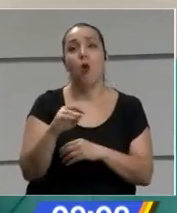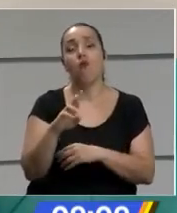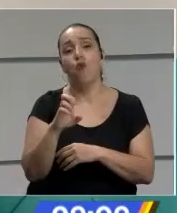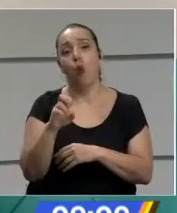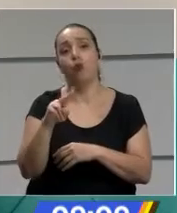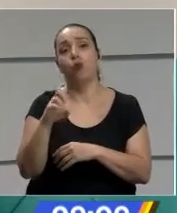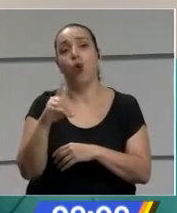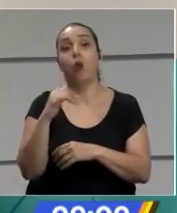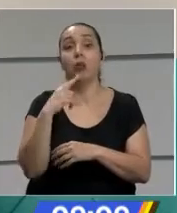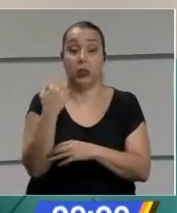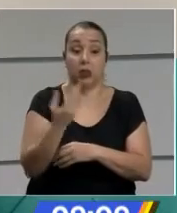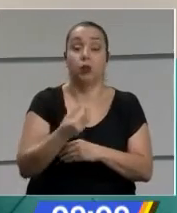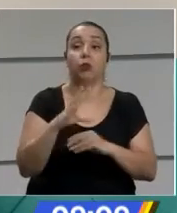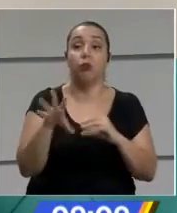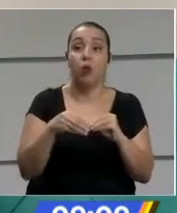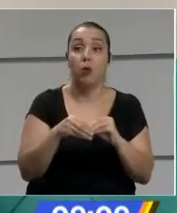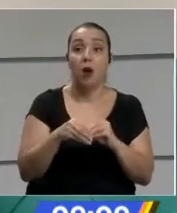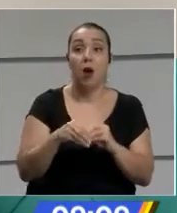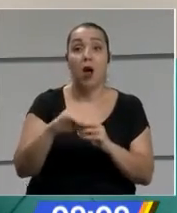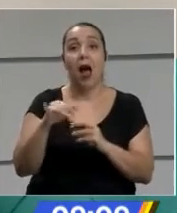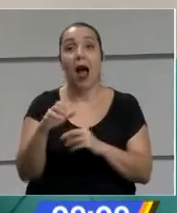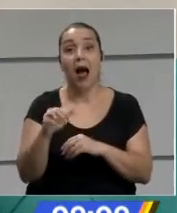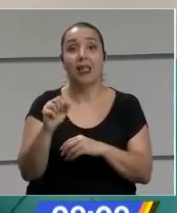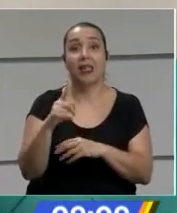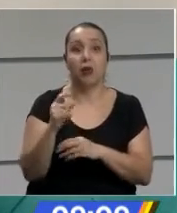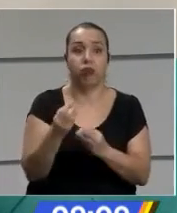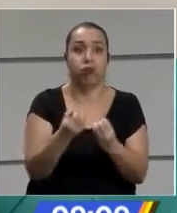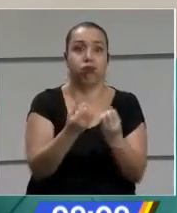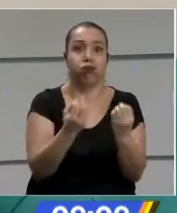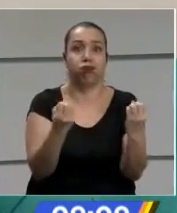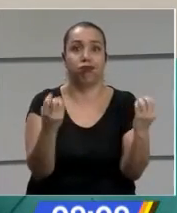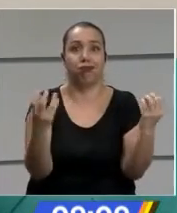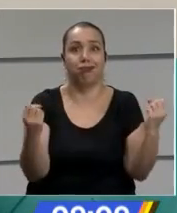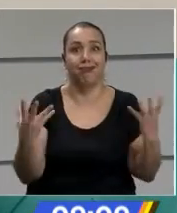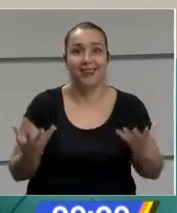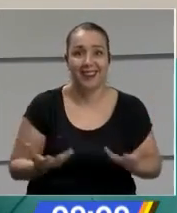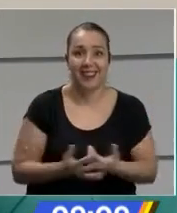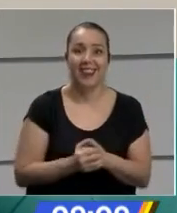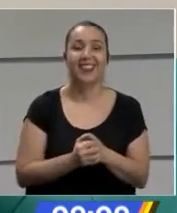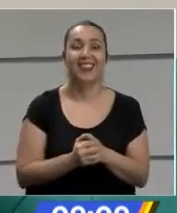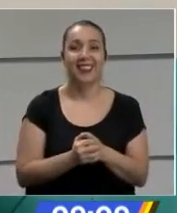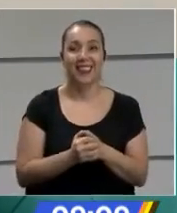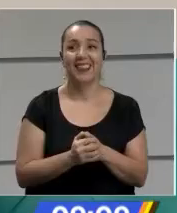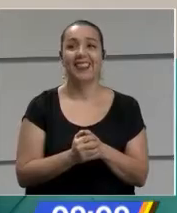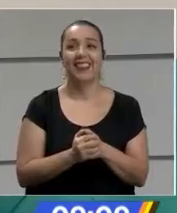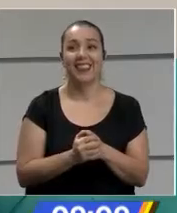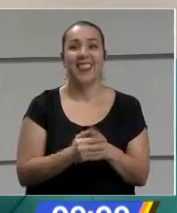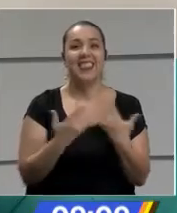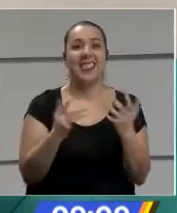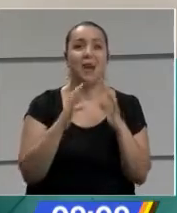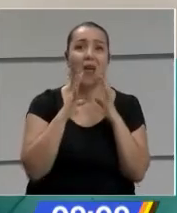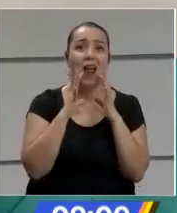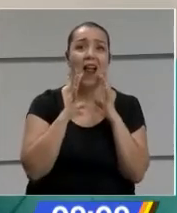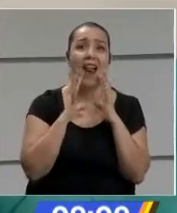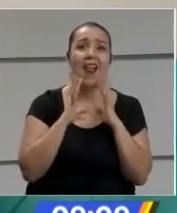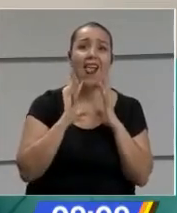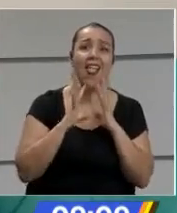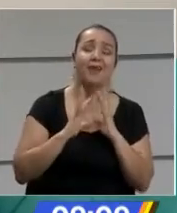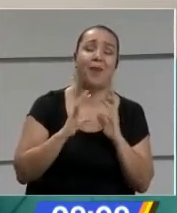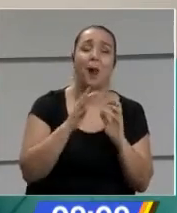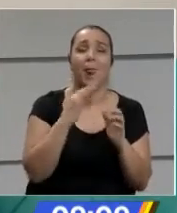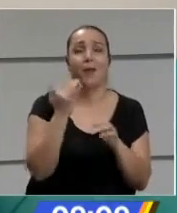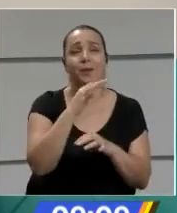rondón. O sea, no sé, jaqui con scovich, o sea, hay tantas cosas. Venga, venga, ya se nos hizo agua la boca.